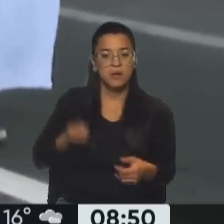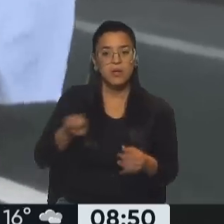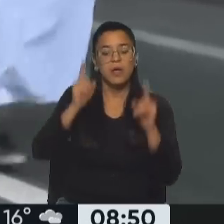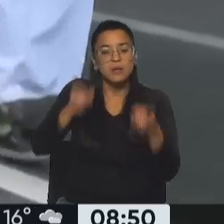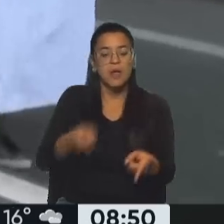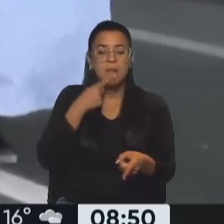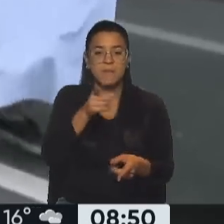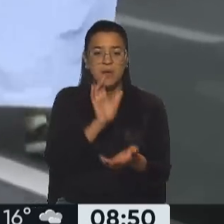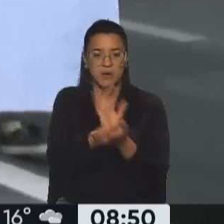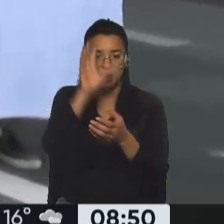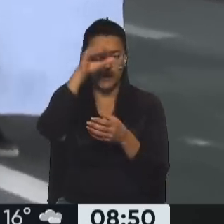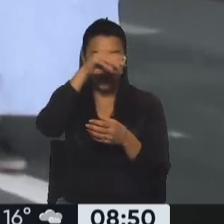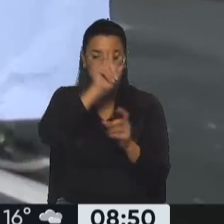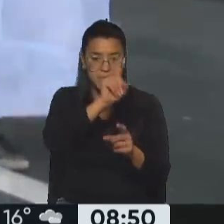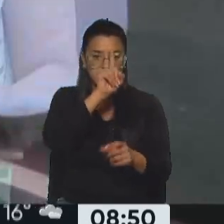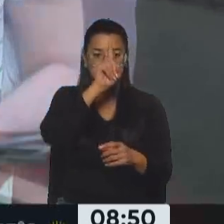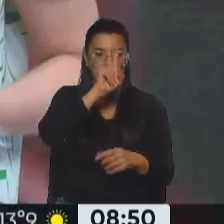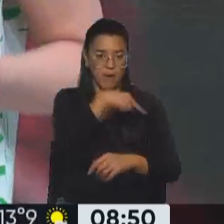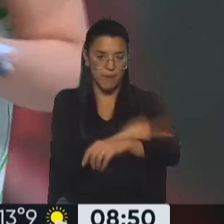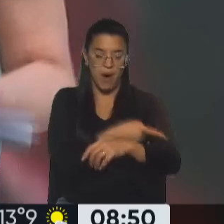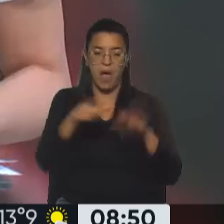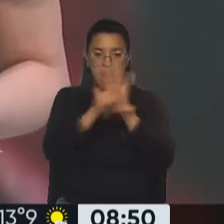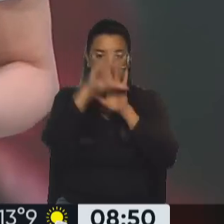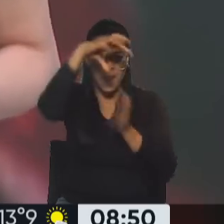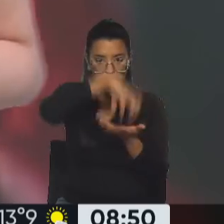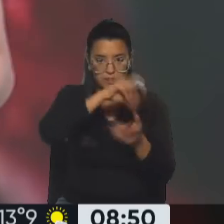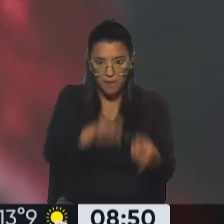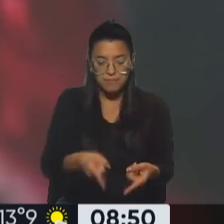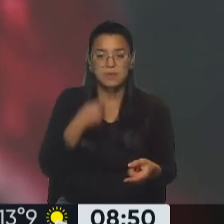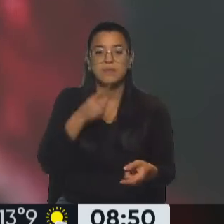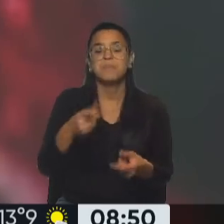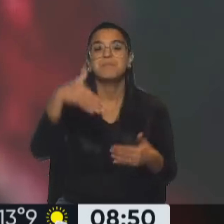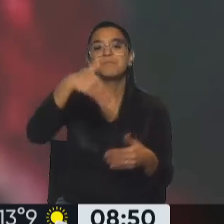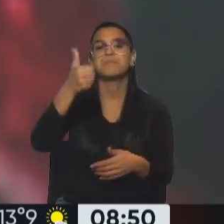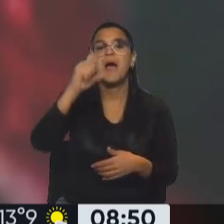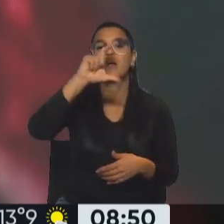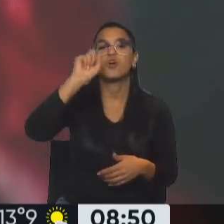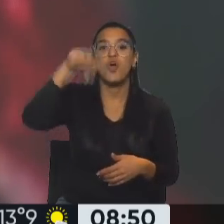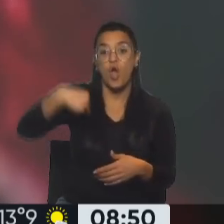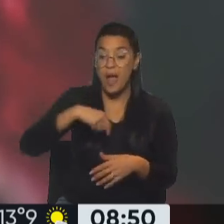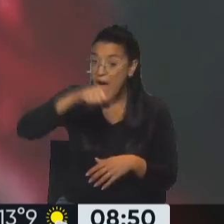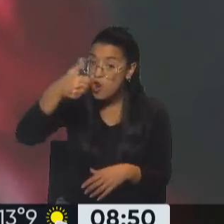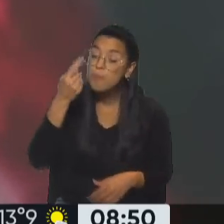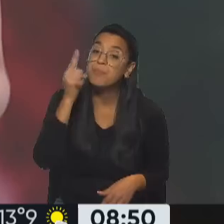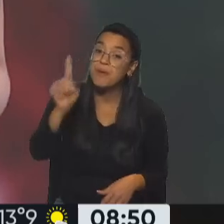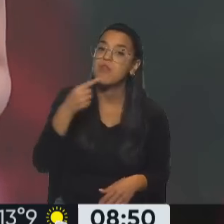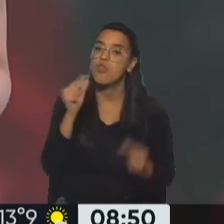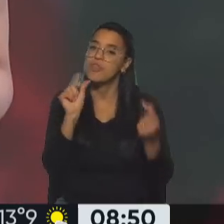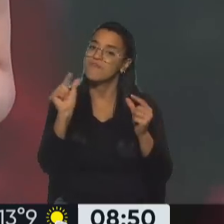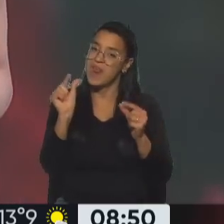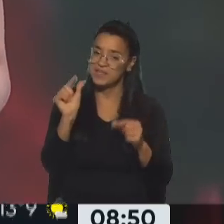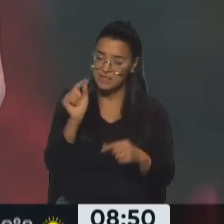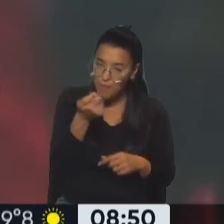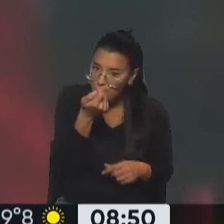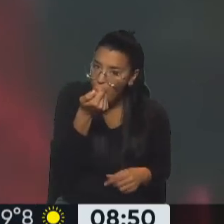también dentro del poder legislativo. Recordemos que Macron, bueno, terminó ganando, pero con una pequeña diferencia